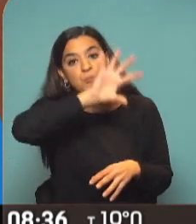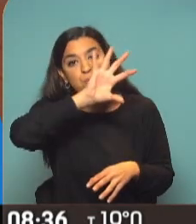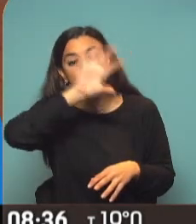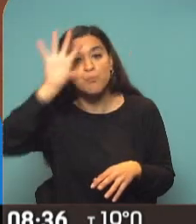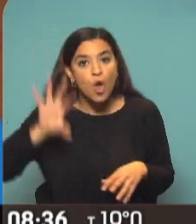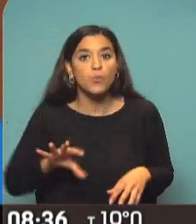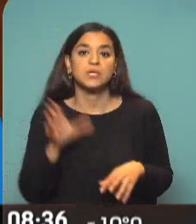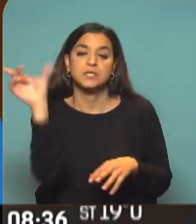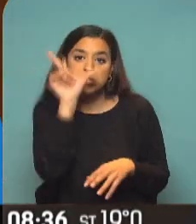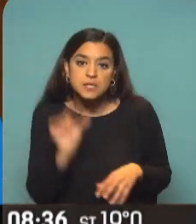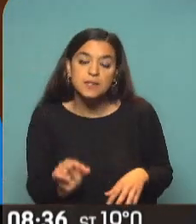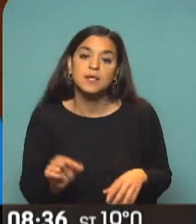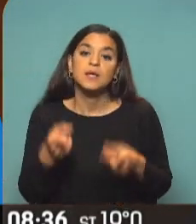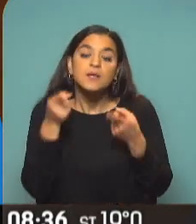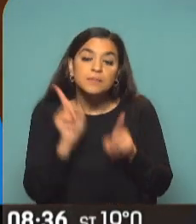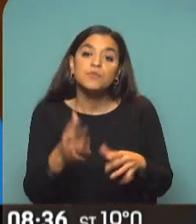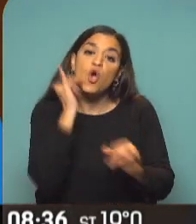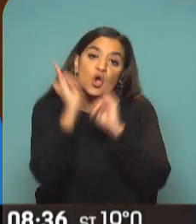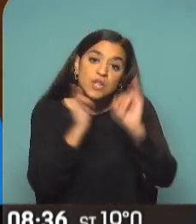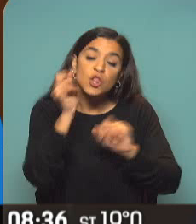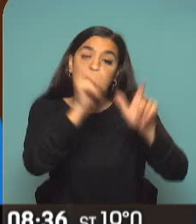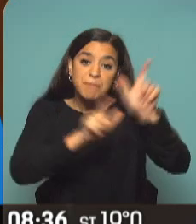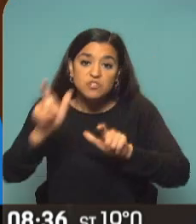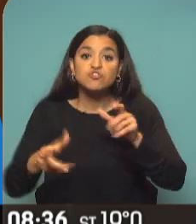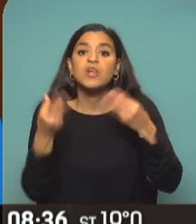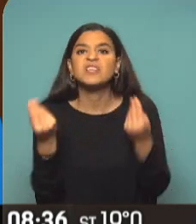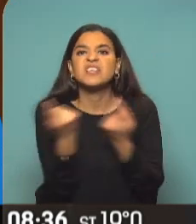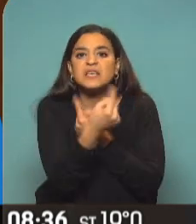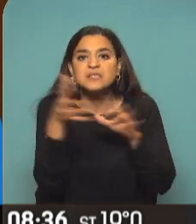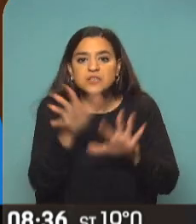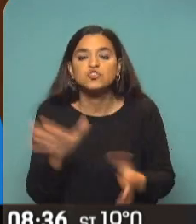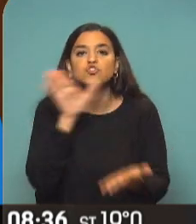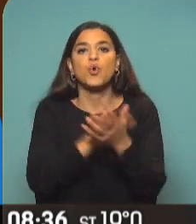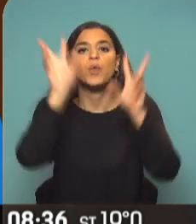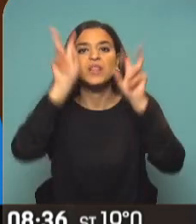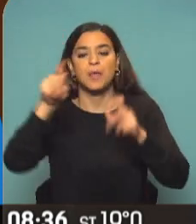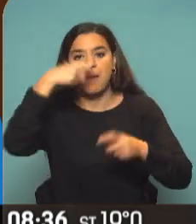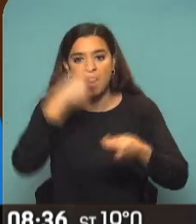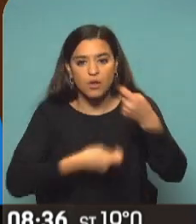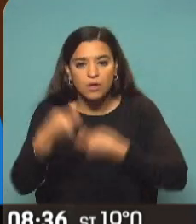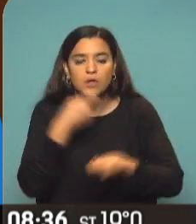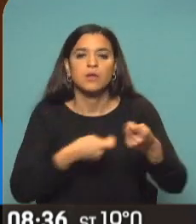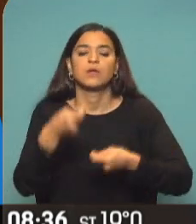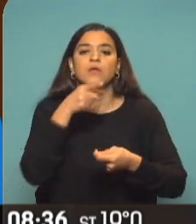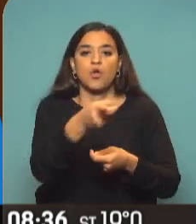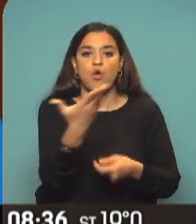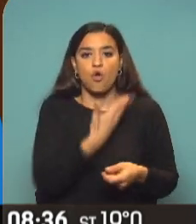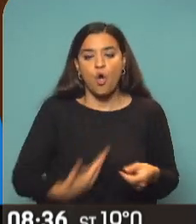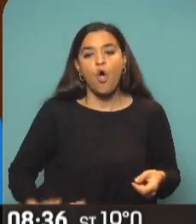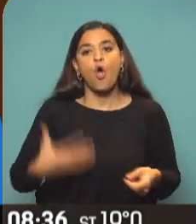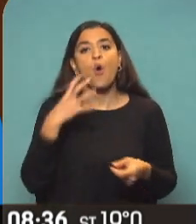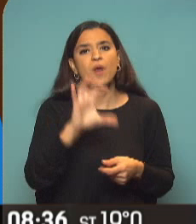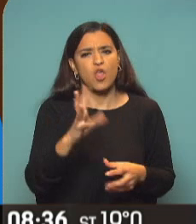país y contándole a la gente todo lo que se hizo en materia de narcotráfico, derribando búnker, que esta gobernadora muy